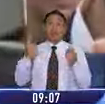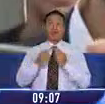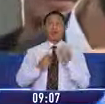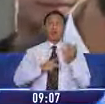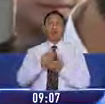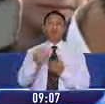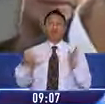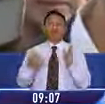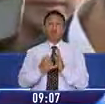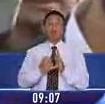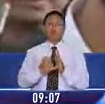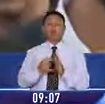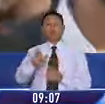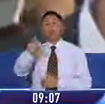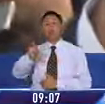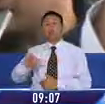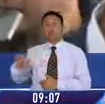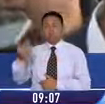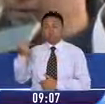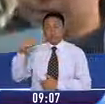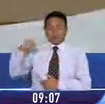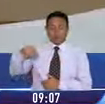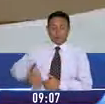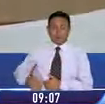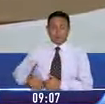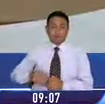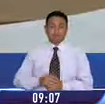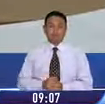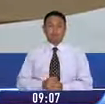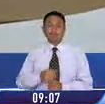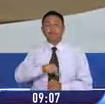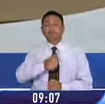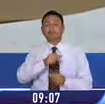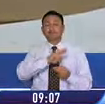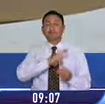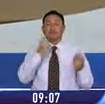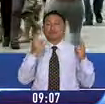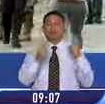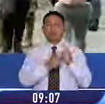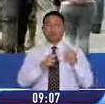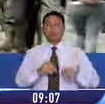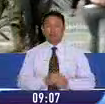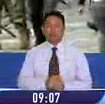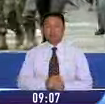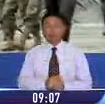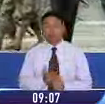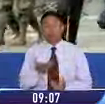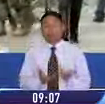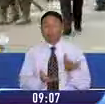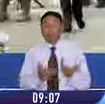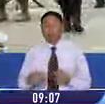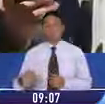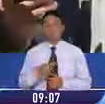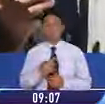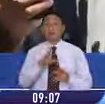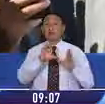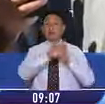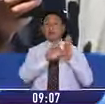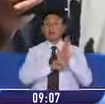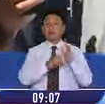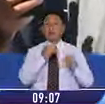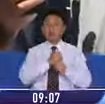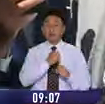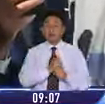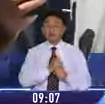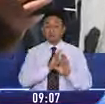tributaria que pone plata en el bolsillo de la familia ecuatoriana. Otra de las reformas que se baraja podría ser la laboral. El presidente